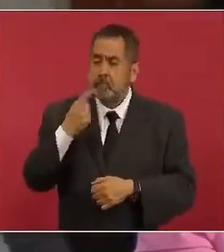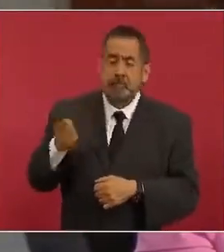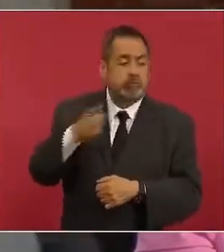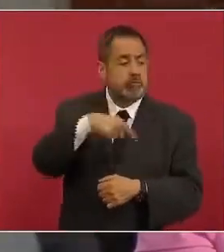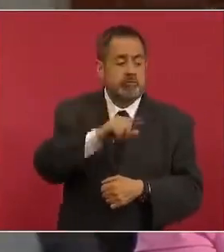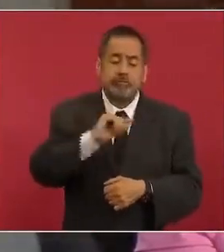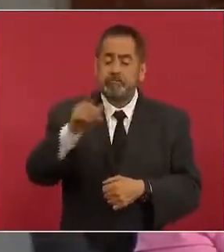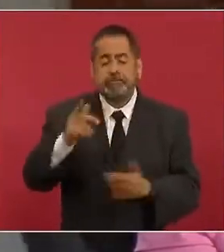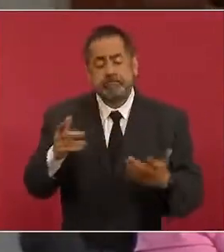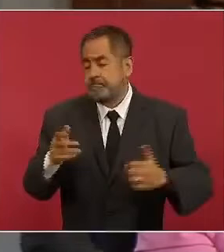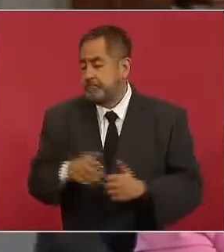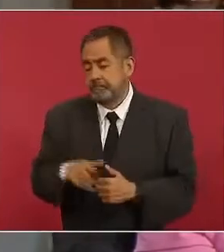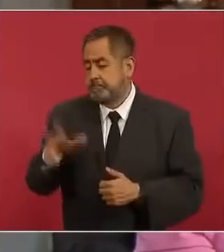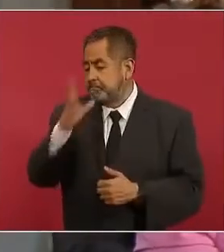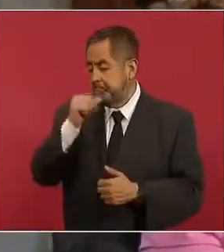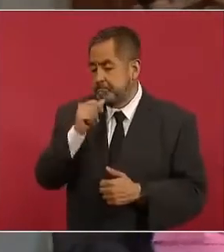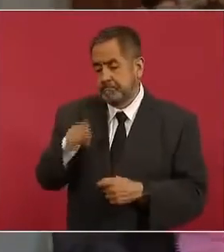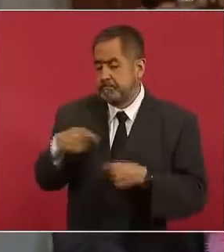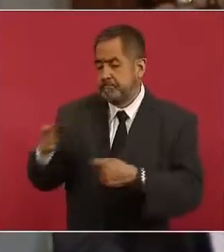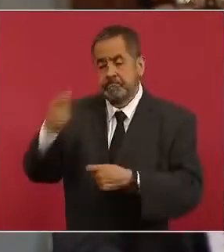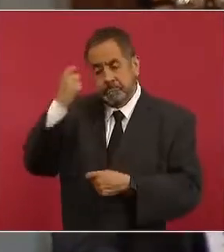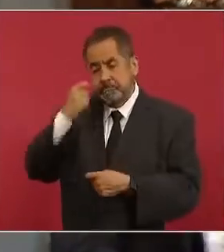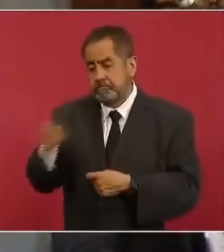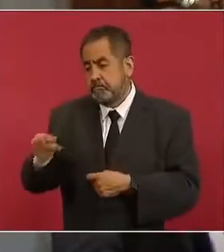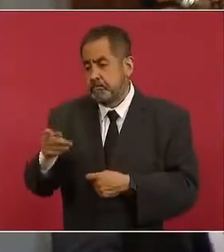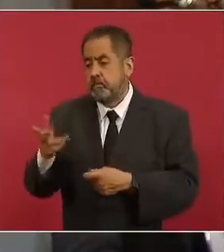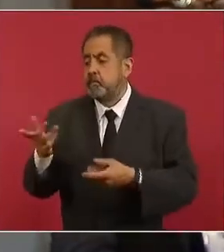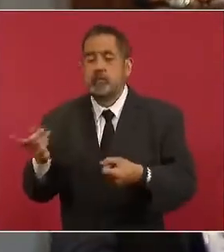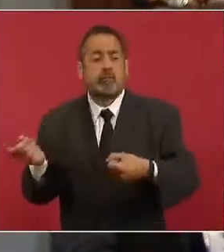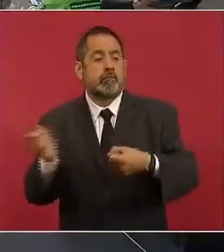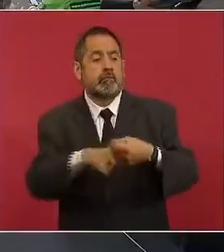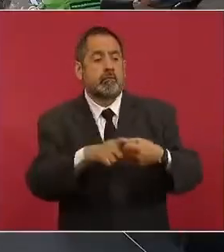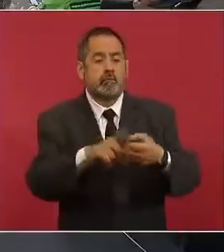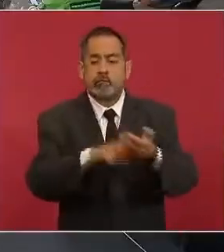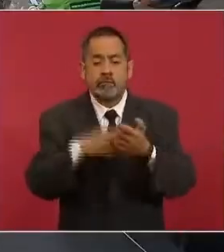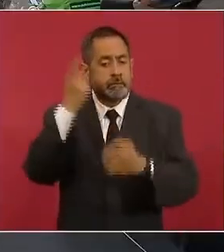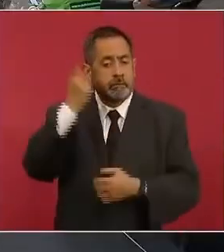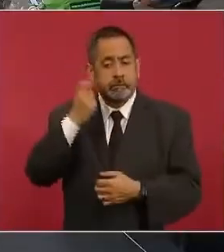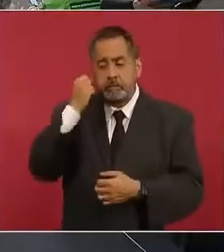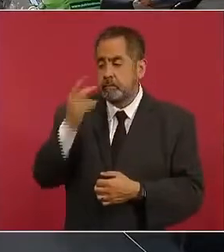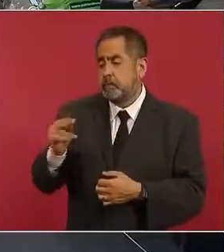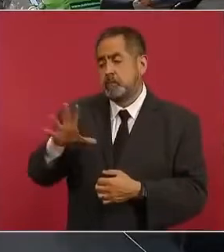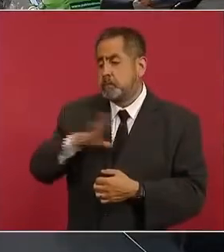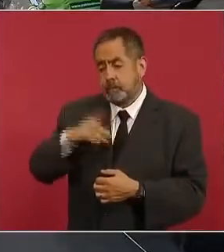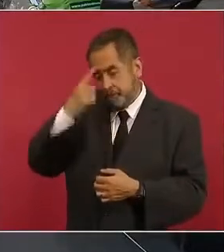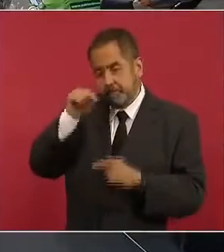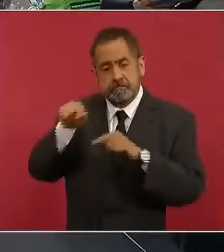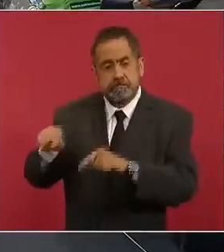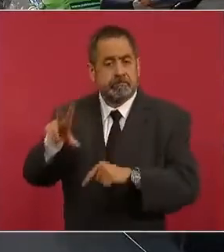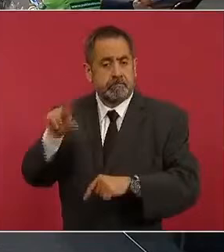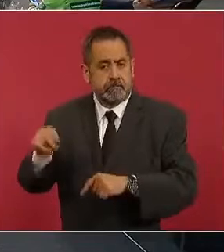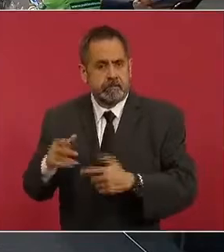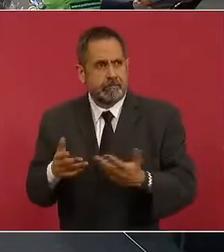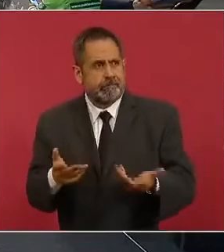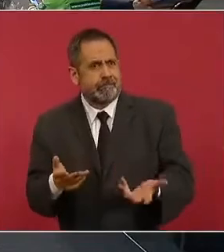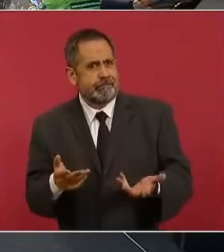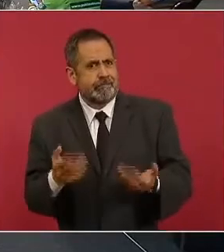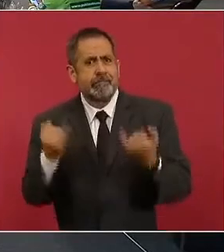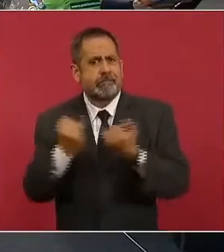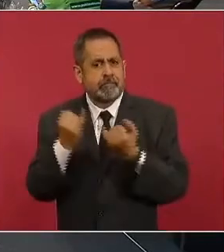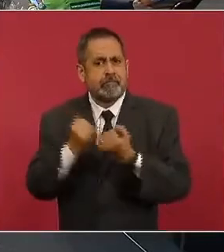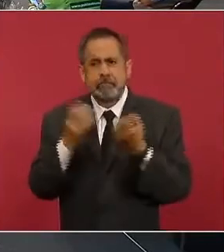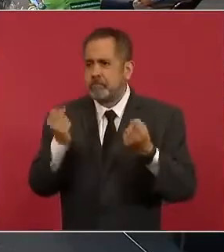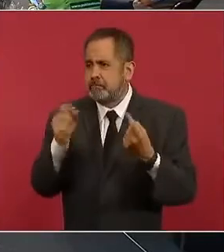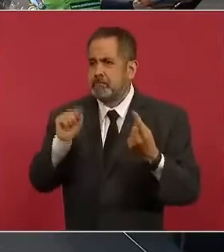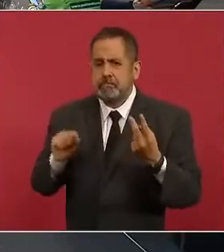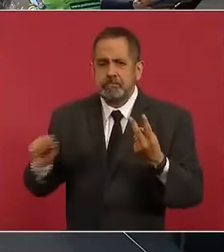la autoridad que no puede hacerlo porque nunca cotizó a su pensión. Y como él, hay muchos